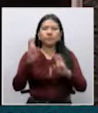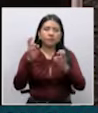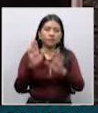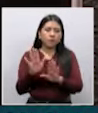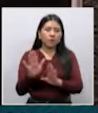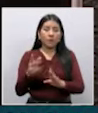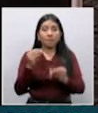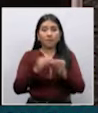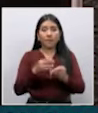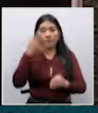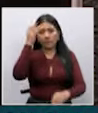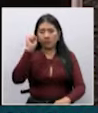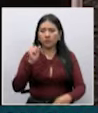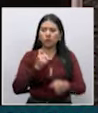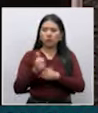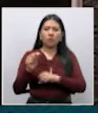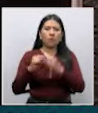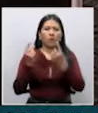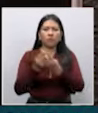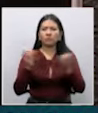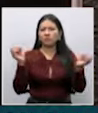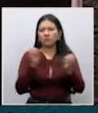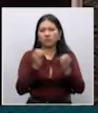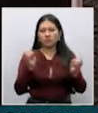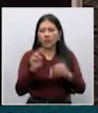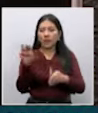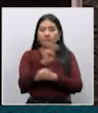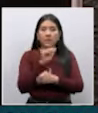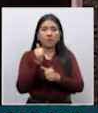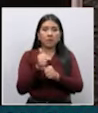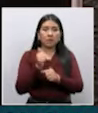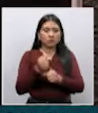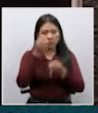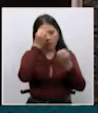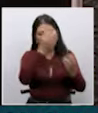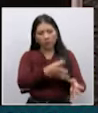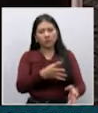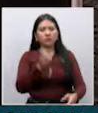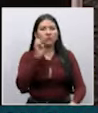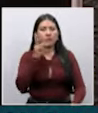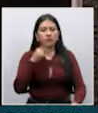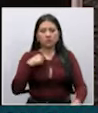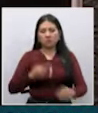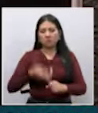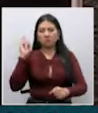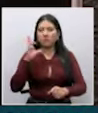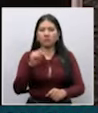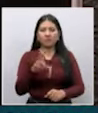capricho de Evo Morales y cosas. Menos el ministro Lima le va a hacer caso a Evo Morales. Difícil.